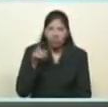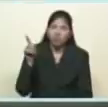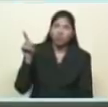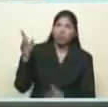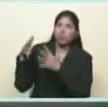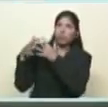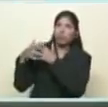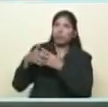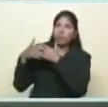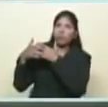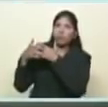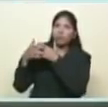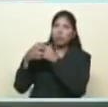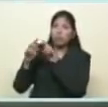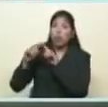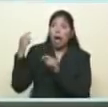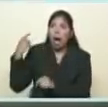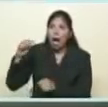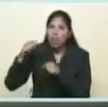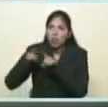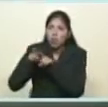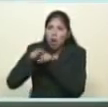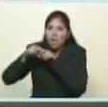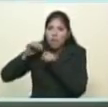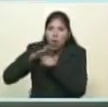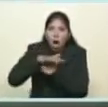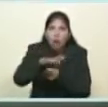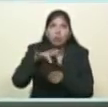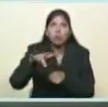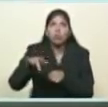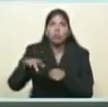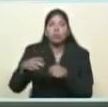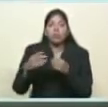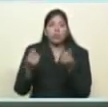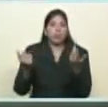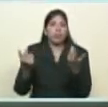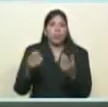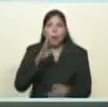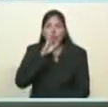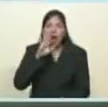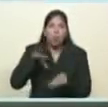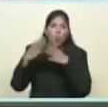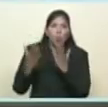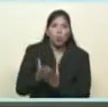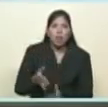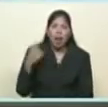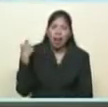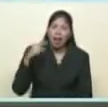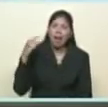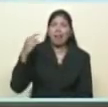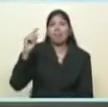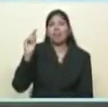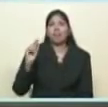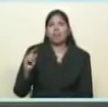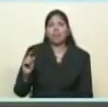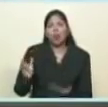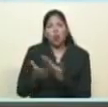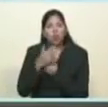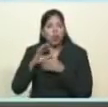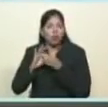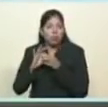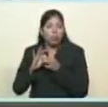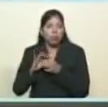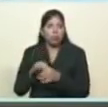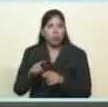norteamericano tiene una influencia decisiva en el sistema financiero mundial. ¿Quién puede dudar eso? Pero nosotros nos vamos a